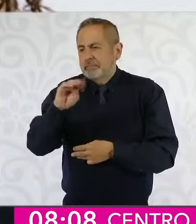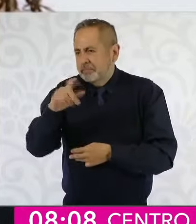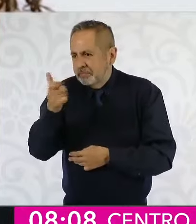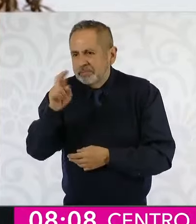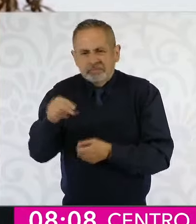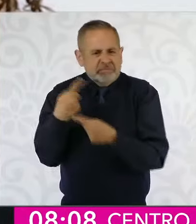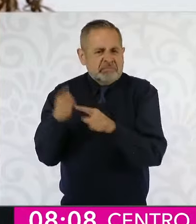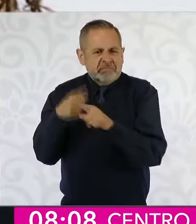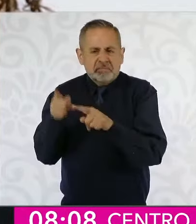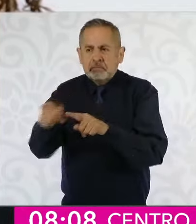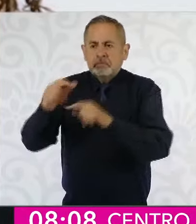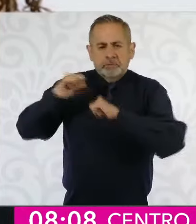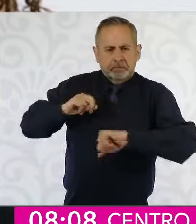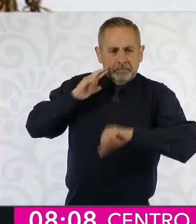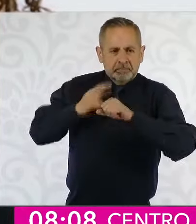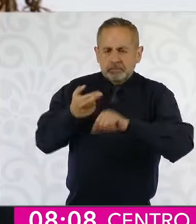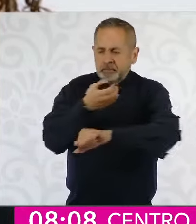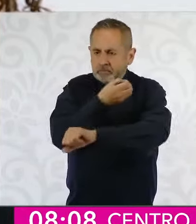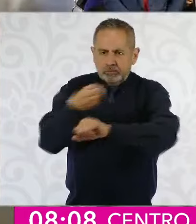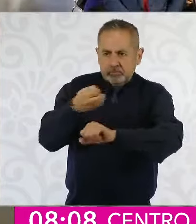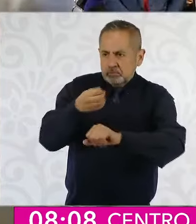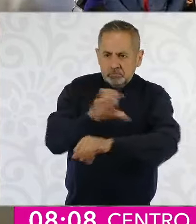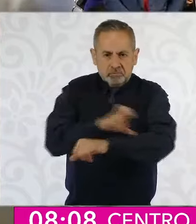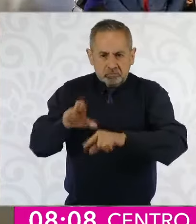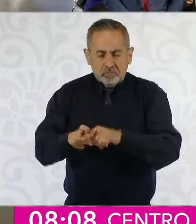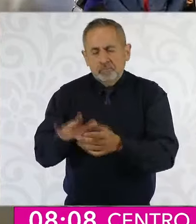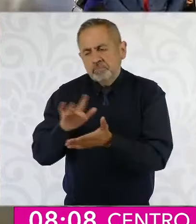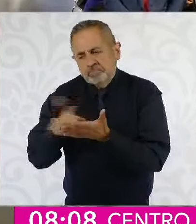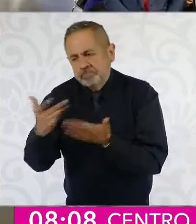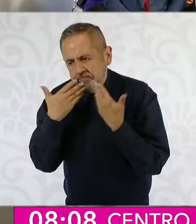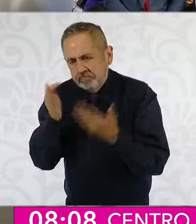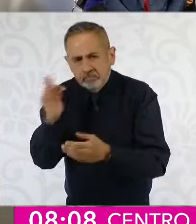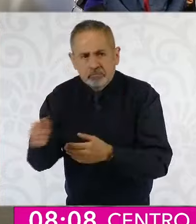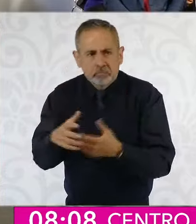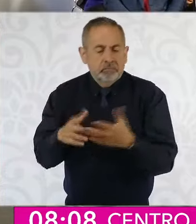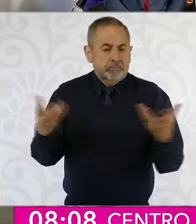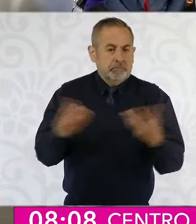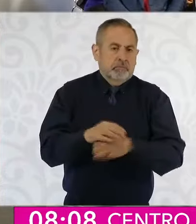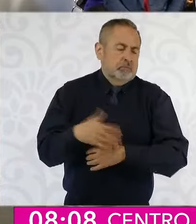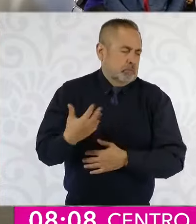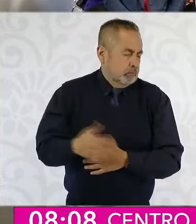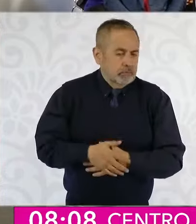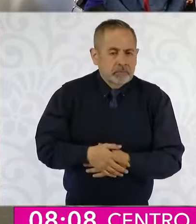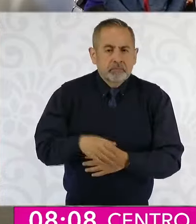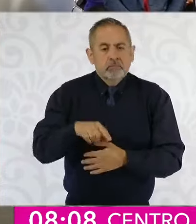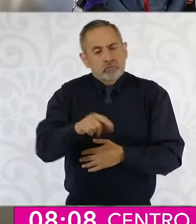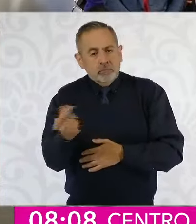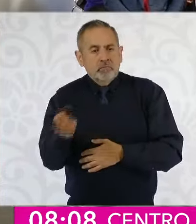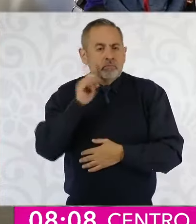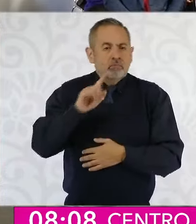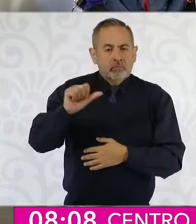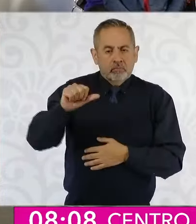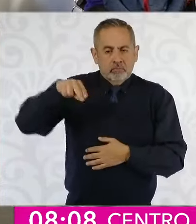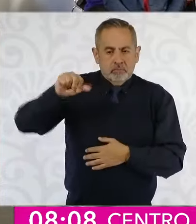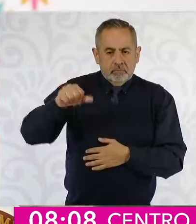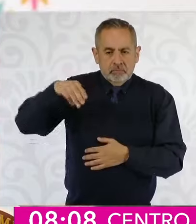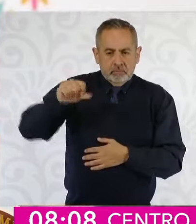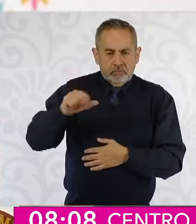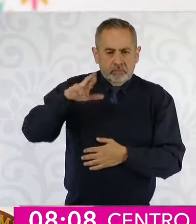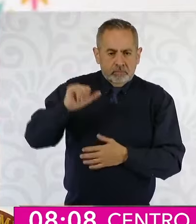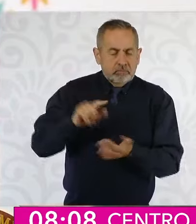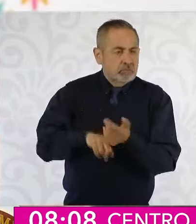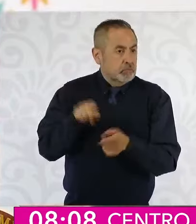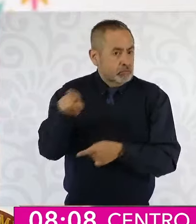Imagen. En fin, estamos felices que hayas aceptado. Ana María Macías. Ana María es